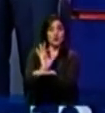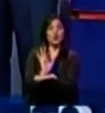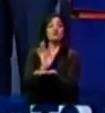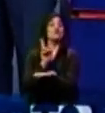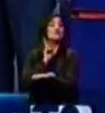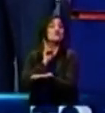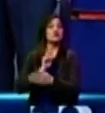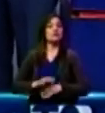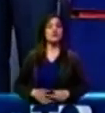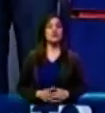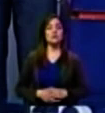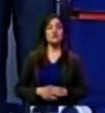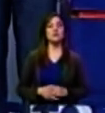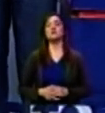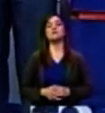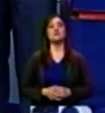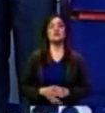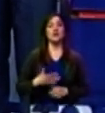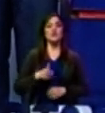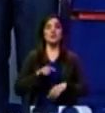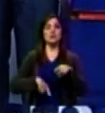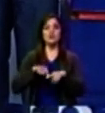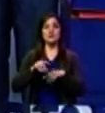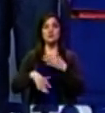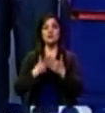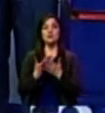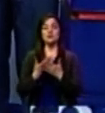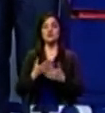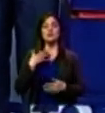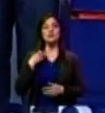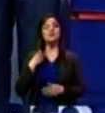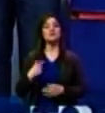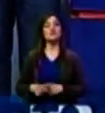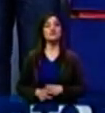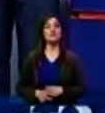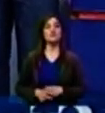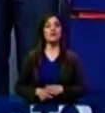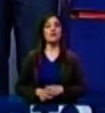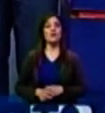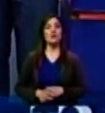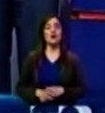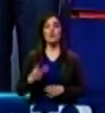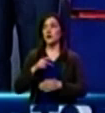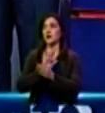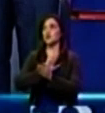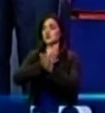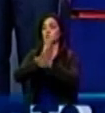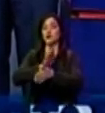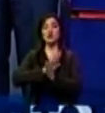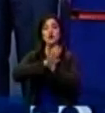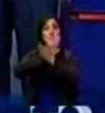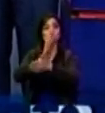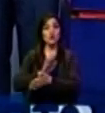de las víctimas. ¿Qué tal, Gigi? Amigos televidentes, miles de aletas de tiburón fueron incautadas por la Policía Nacional en